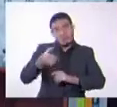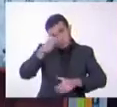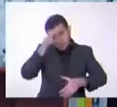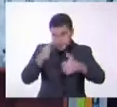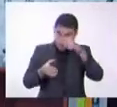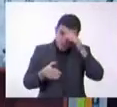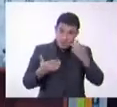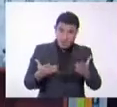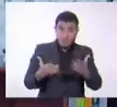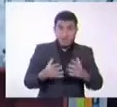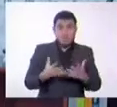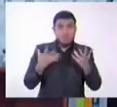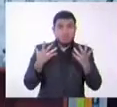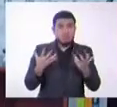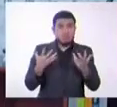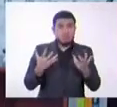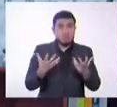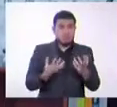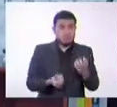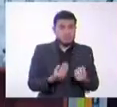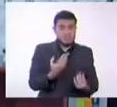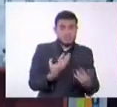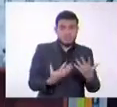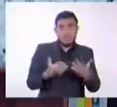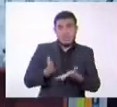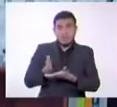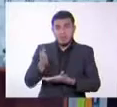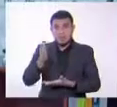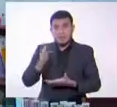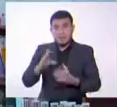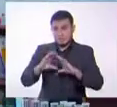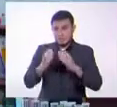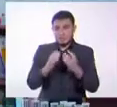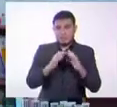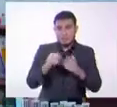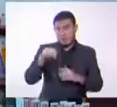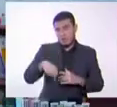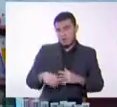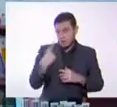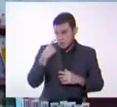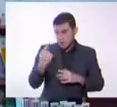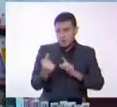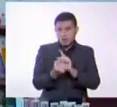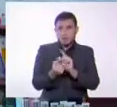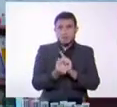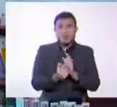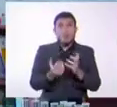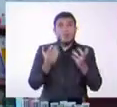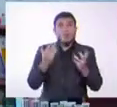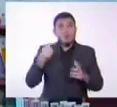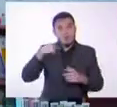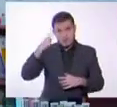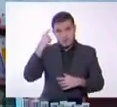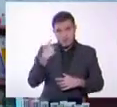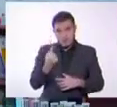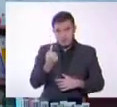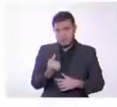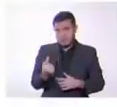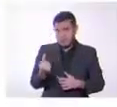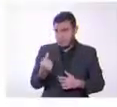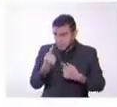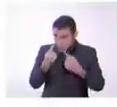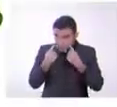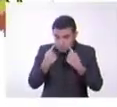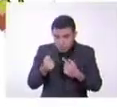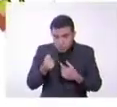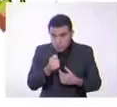gran mayoría de especies vegetales y animales que hoy conocemos. Muchos expedicionarios se asombraban por la